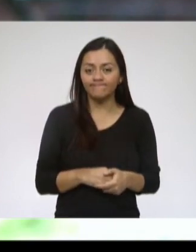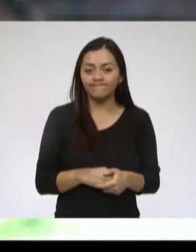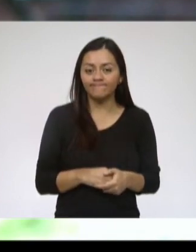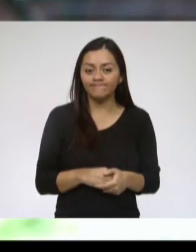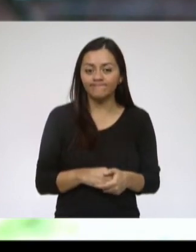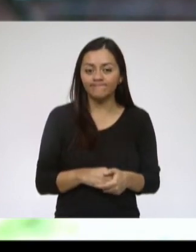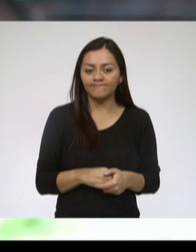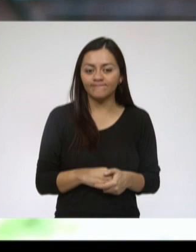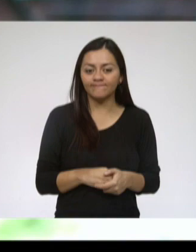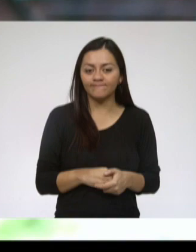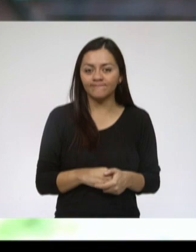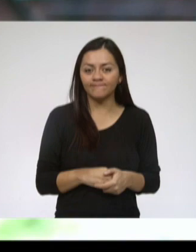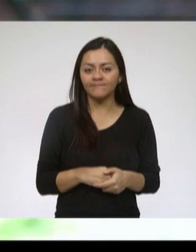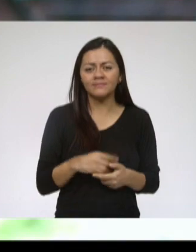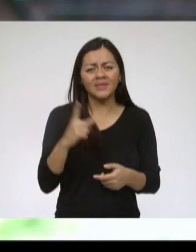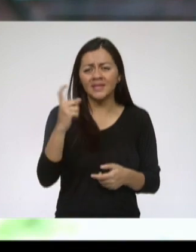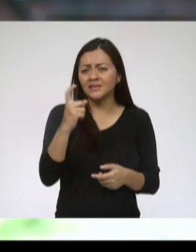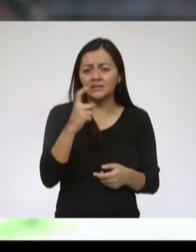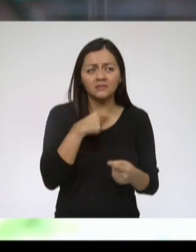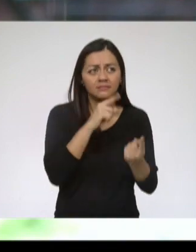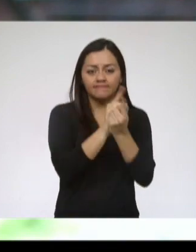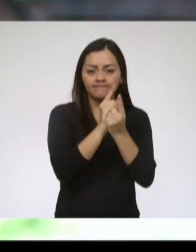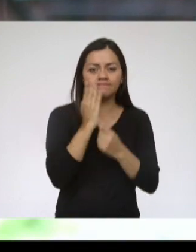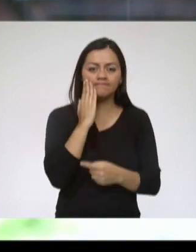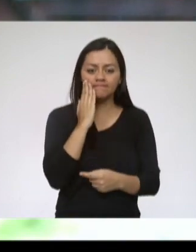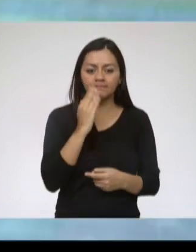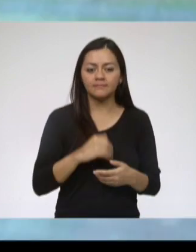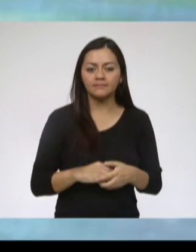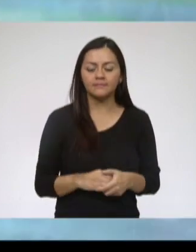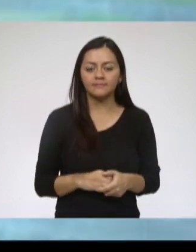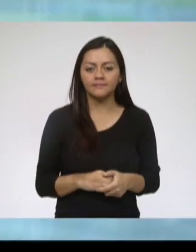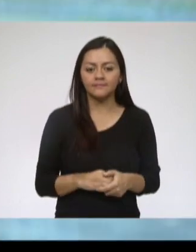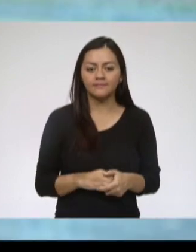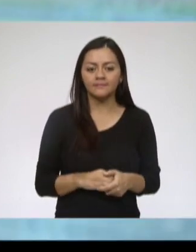Y en cierto modo la necesitas.